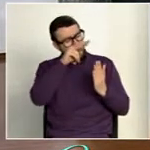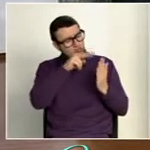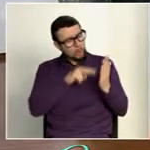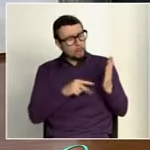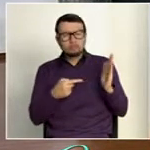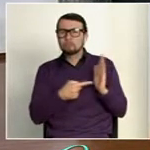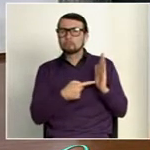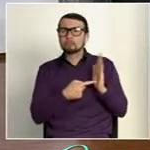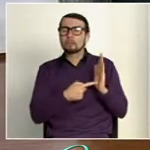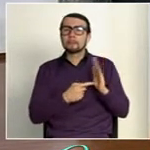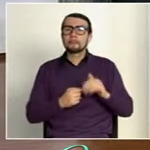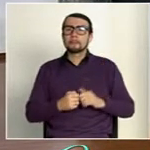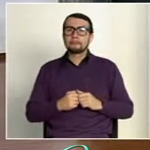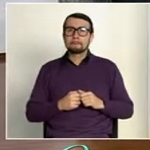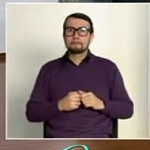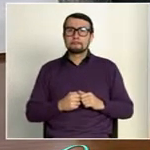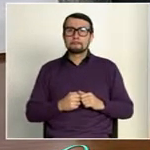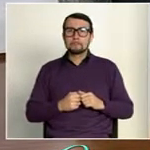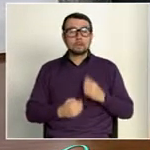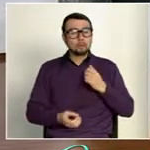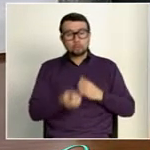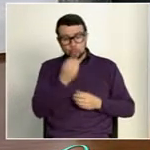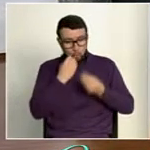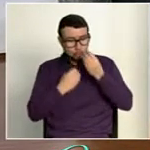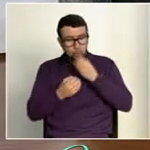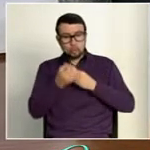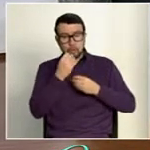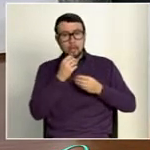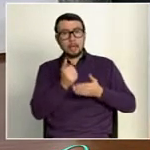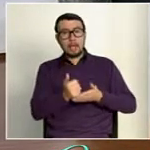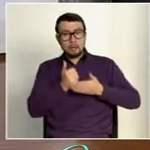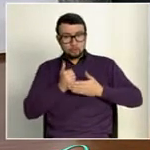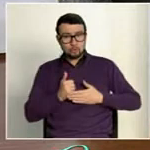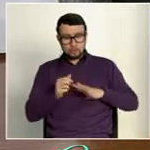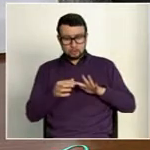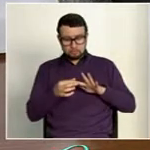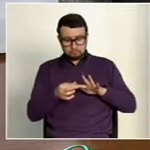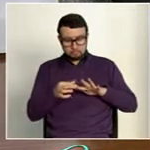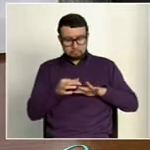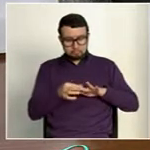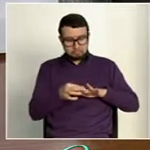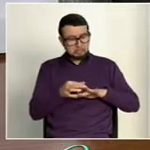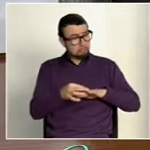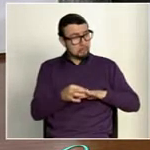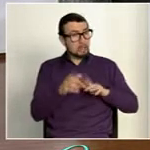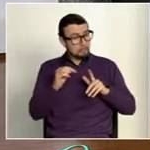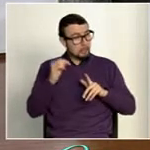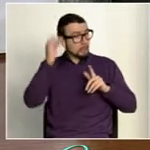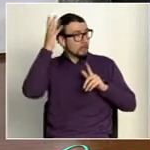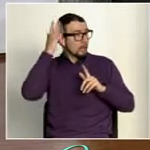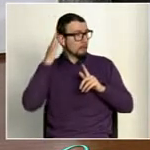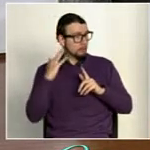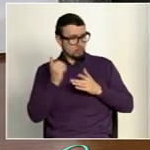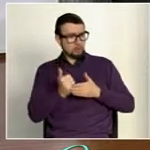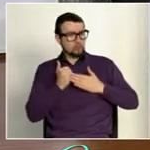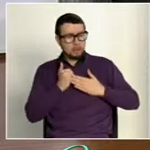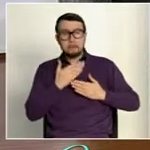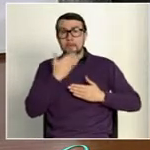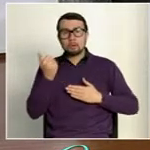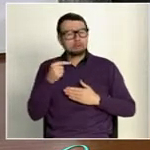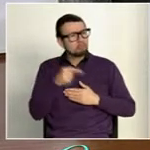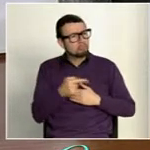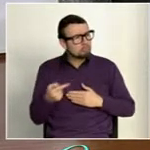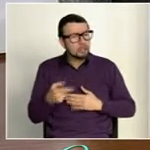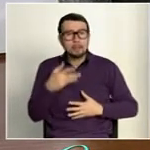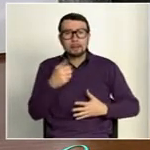propiedades que de alimentos que nos pueden mejorar las uñas y el cabello. Y estamos viendo acá, por ejemplo, la leche